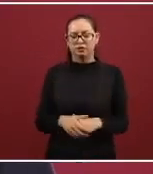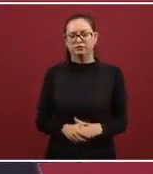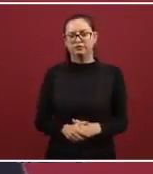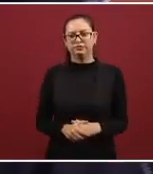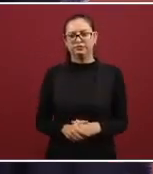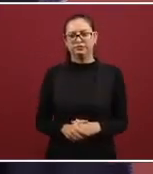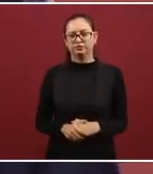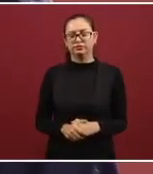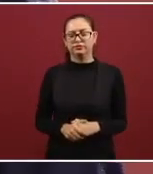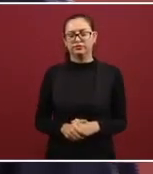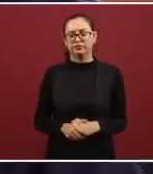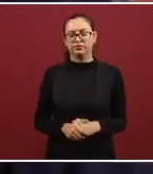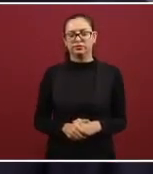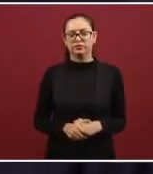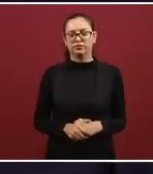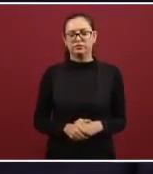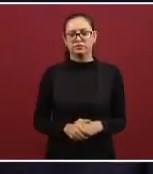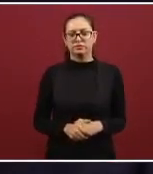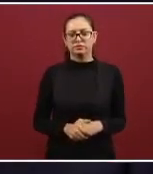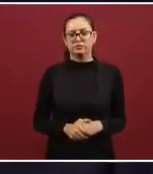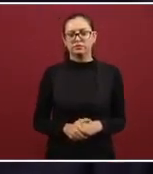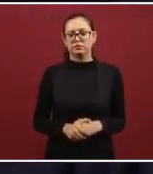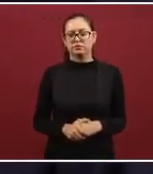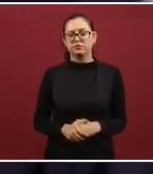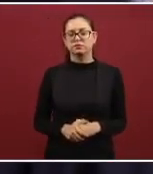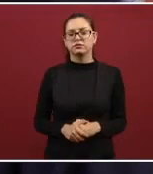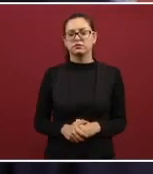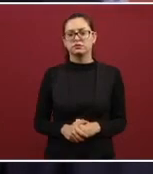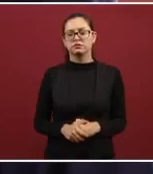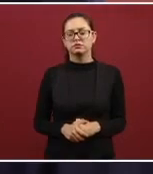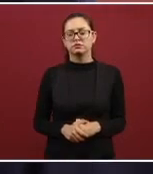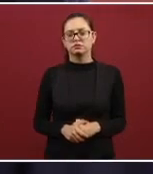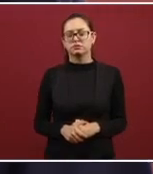Están ayudando integrantes de la sociedad civil,